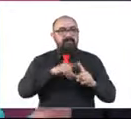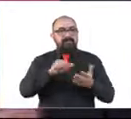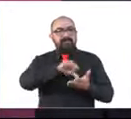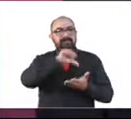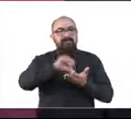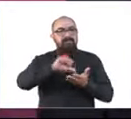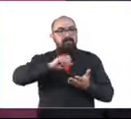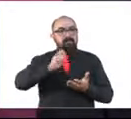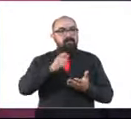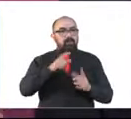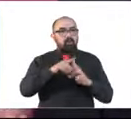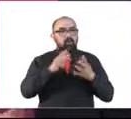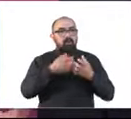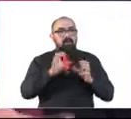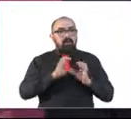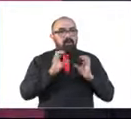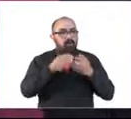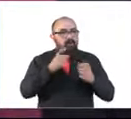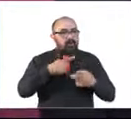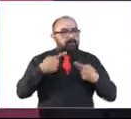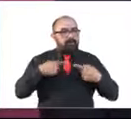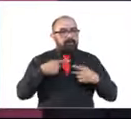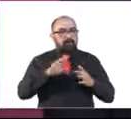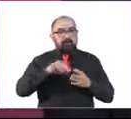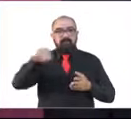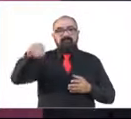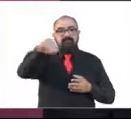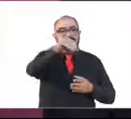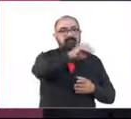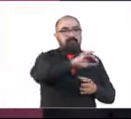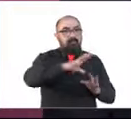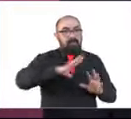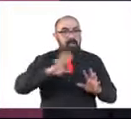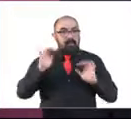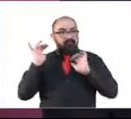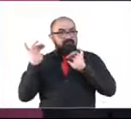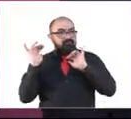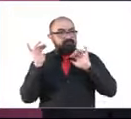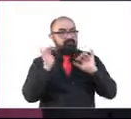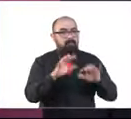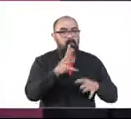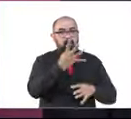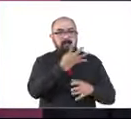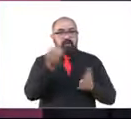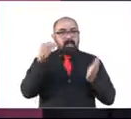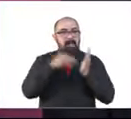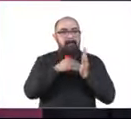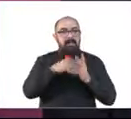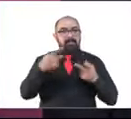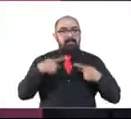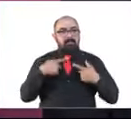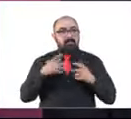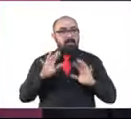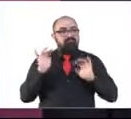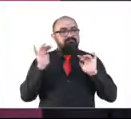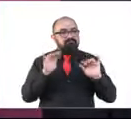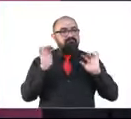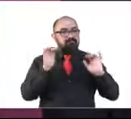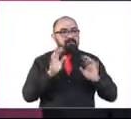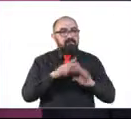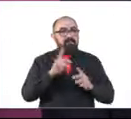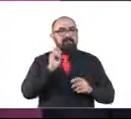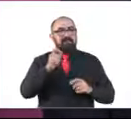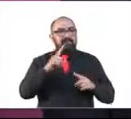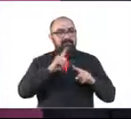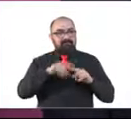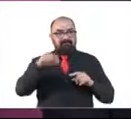que hicimos a lo largo y ancho de la ciudad, donde ya asisten alrededor de 400.000 personas. En la gran mayoría de los